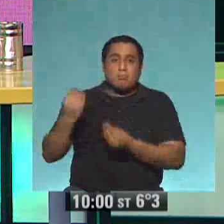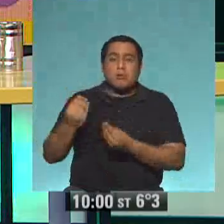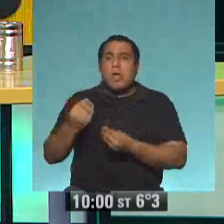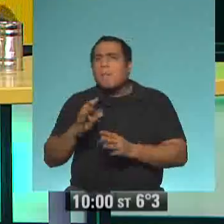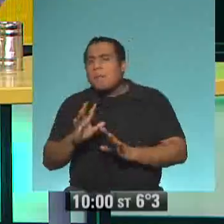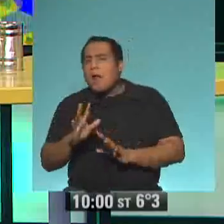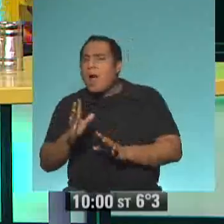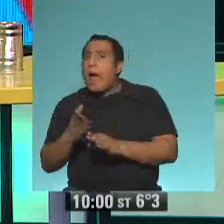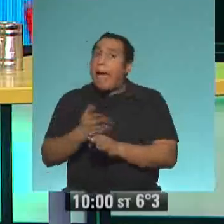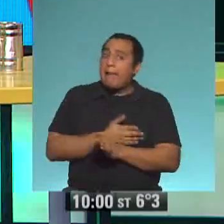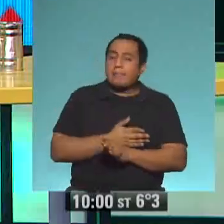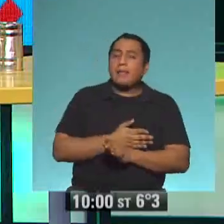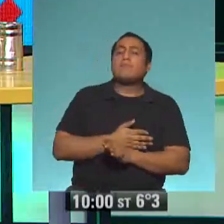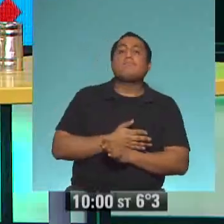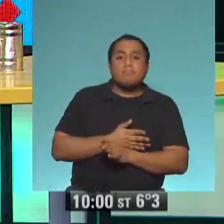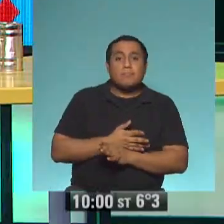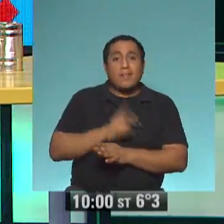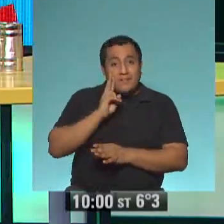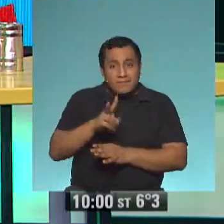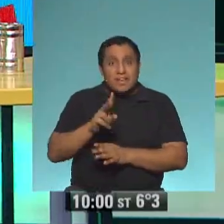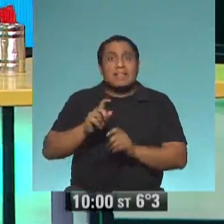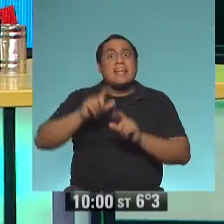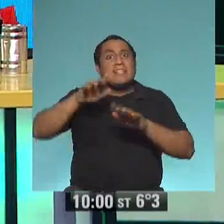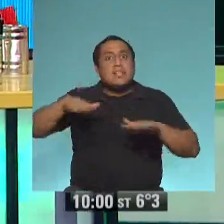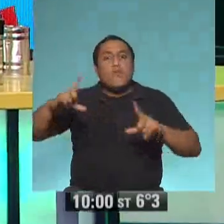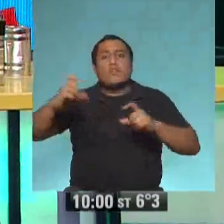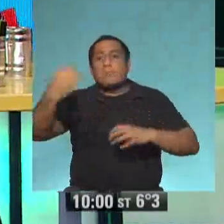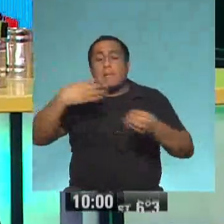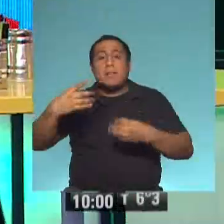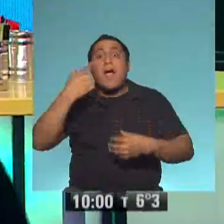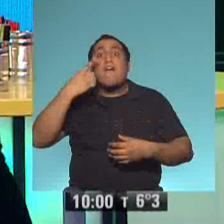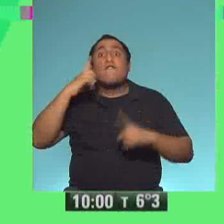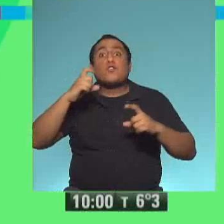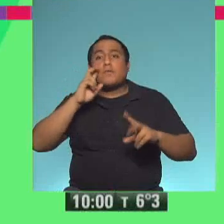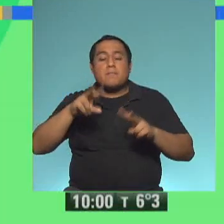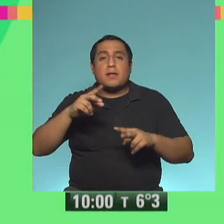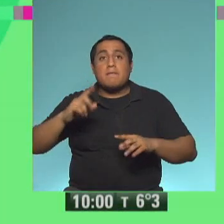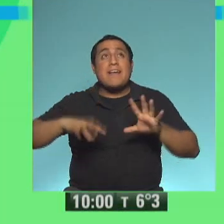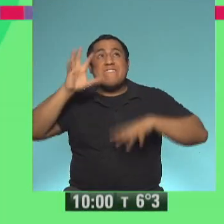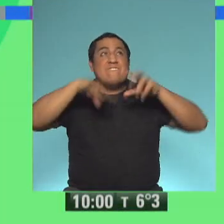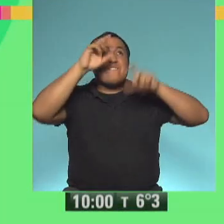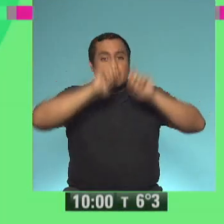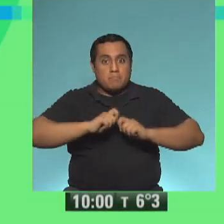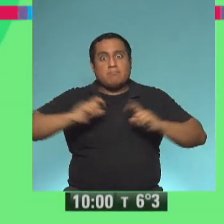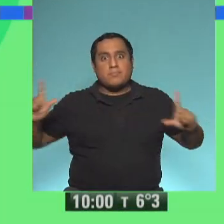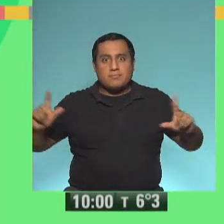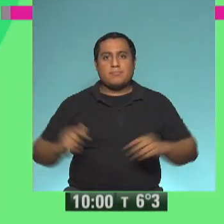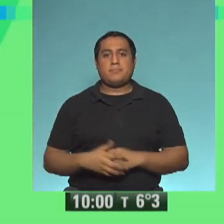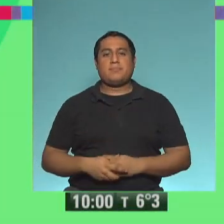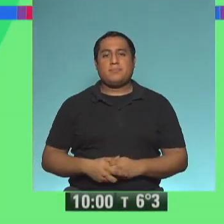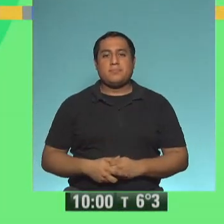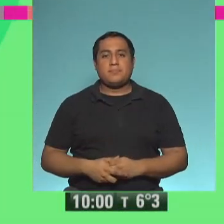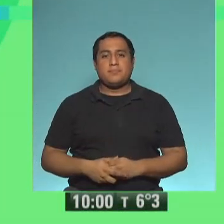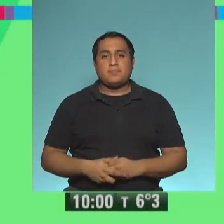mira, antes de Maga y Emi, miren, también están los chicos que nos mandaron fotos. ¿Vamos a ver las fotos? Ay, vamos a ver las fotos. Voy a subir a las redes. Dale. Para mira, me subo a las redes, voy bajando las